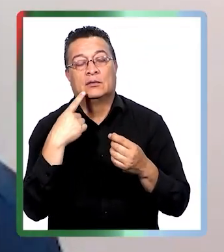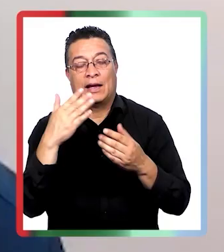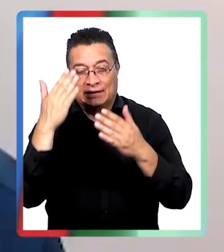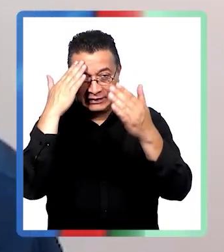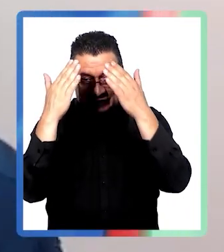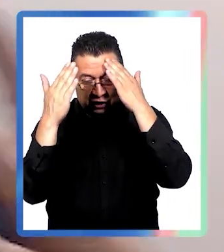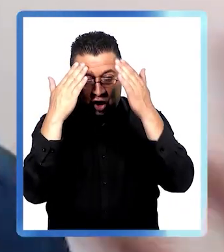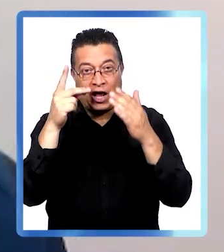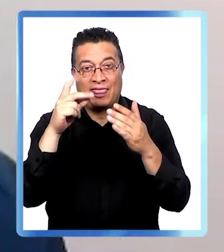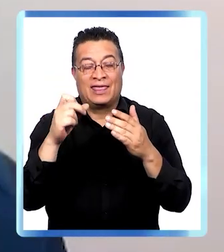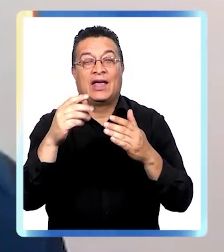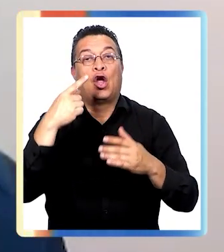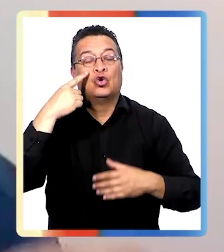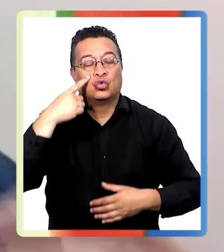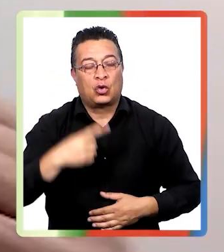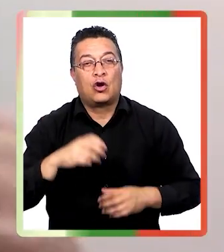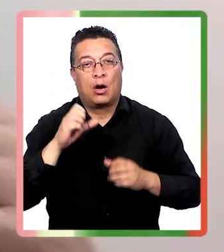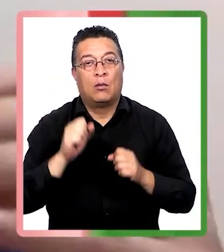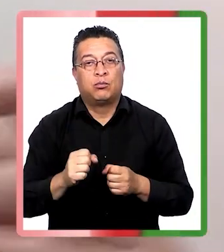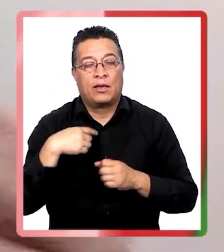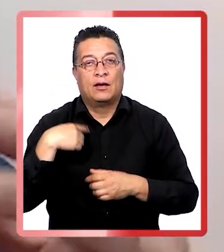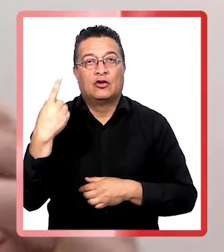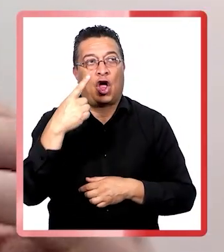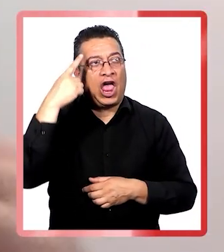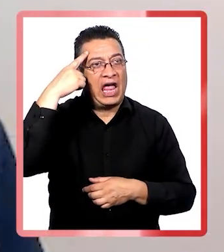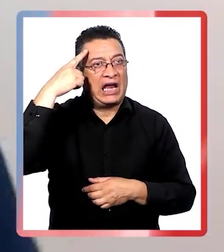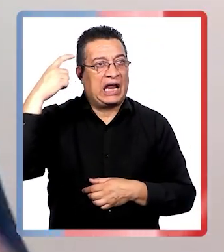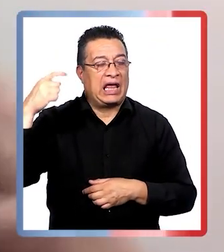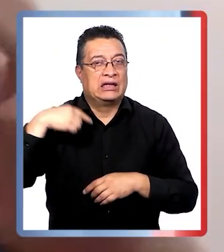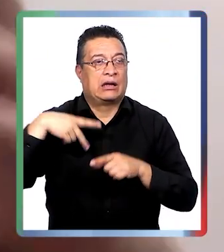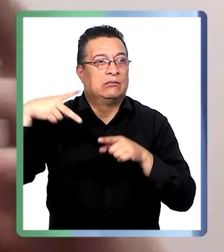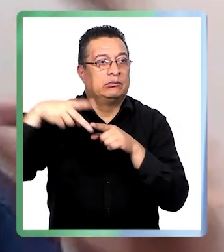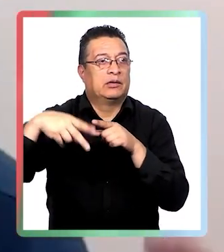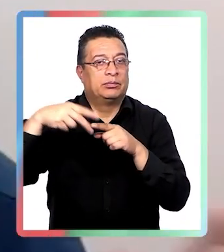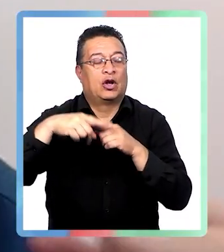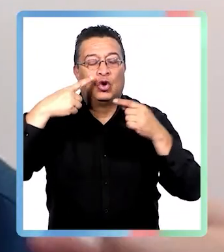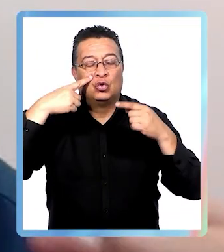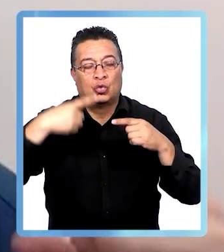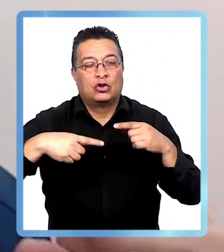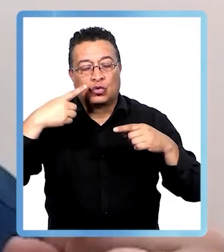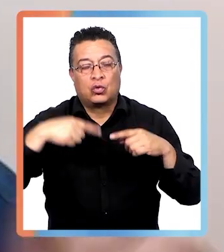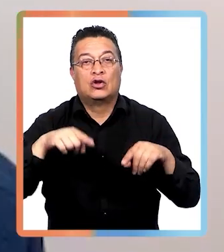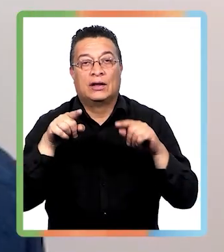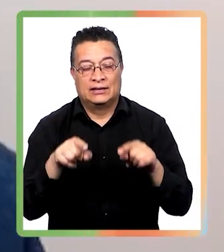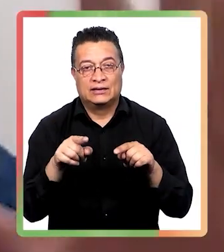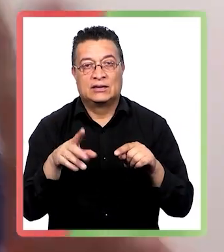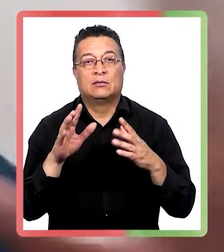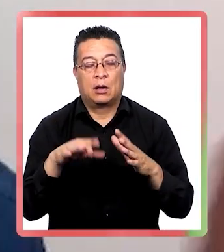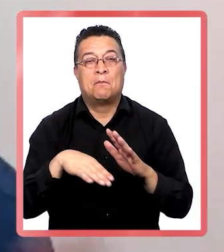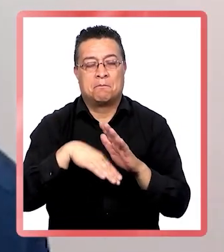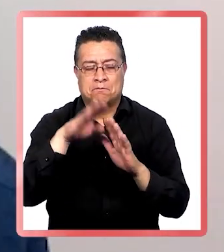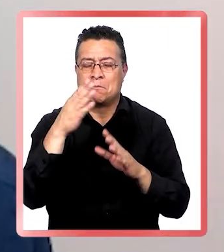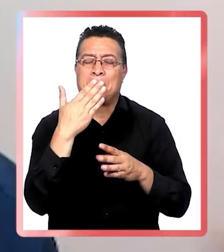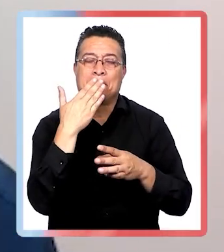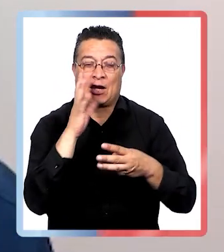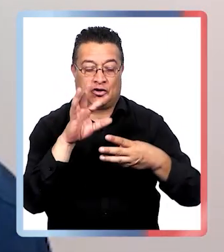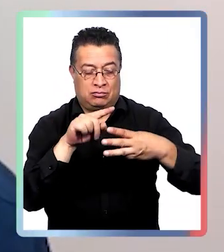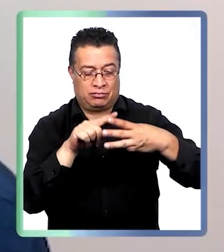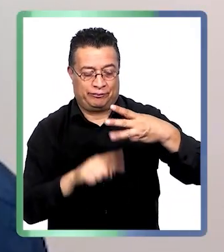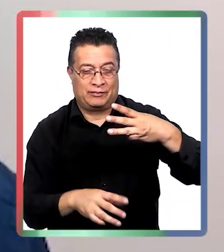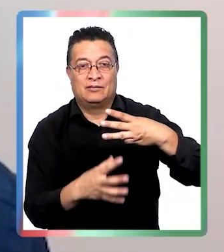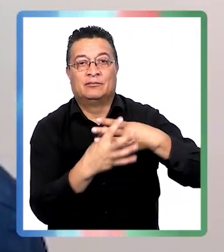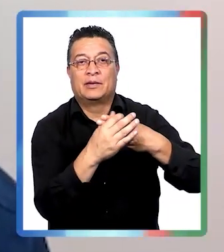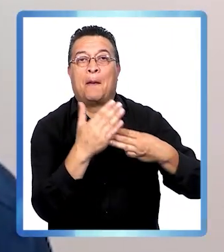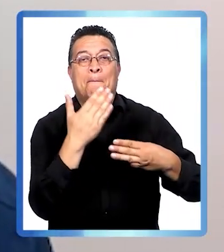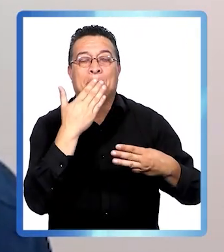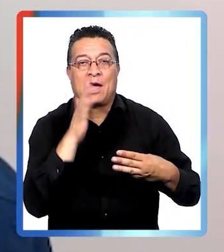general habitualmente se ve con una psicóloga del sueño, para eliminar estas creencias y distorsiones con respecto al sueño. Entonces, eso se ha demostrado que es más efectivo